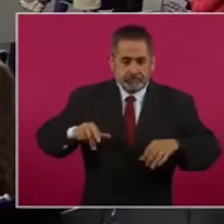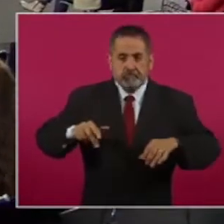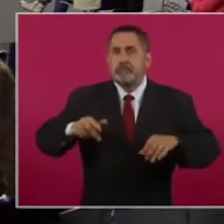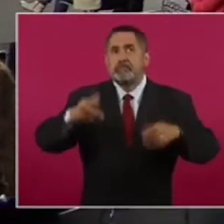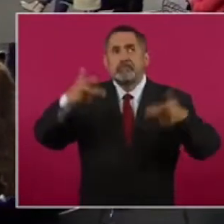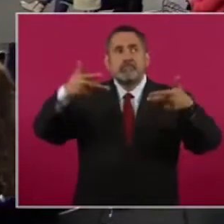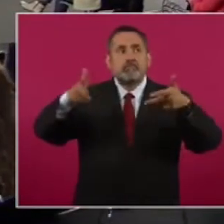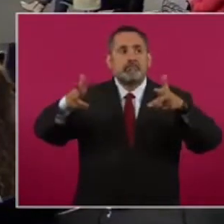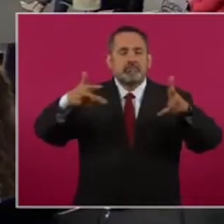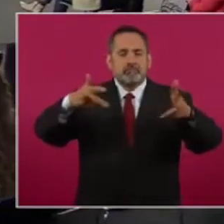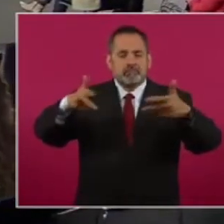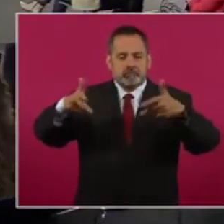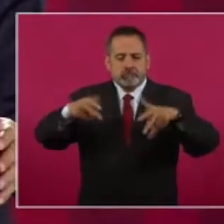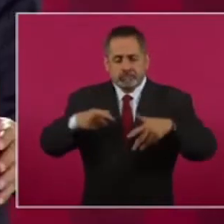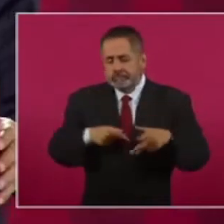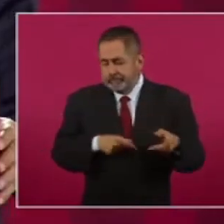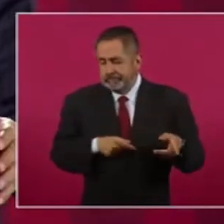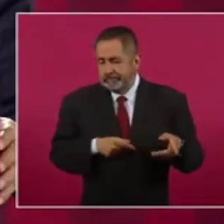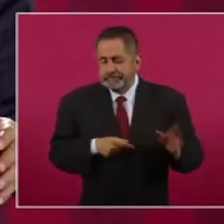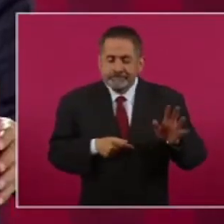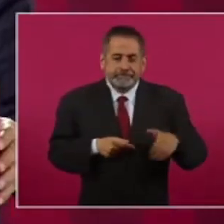las cámaras,